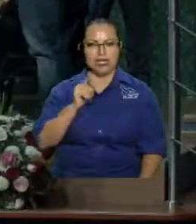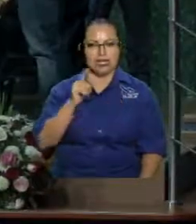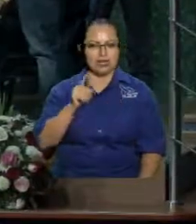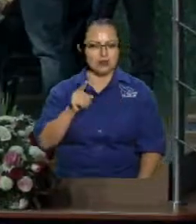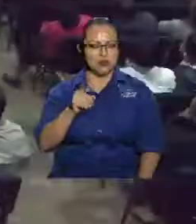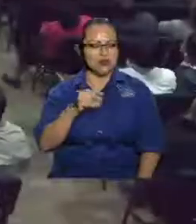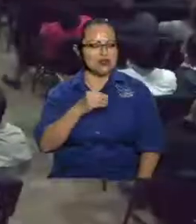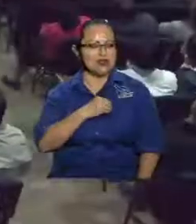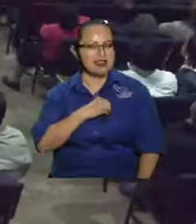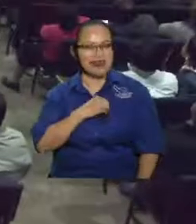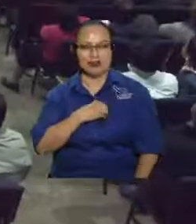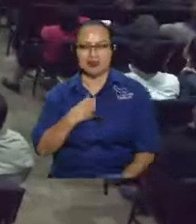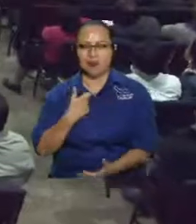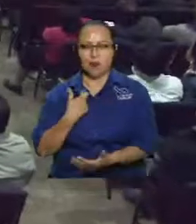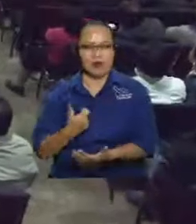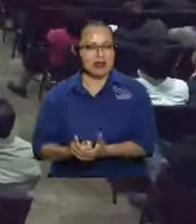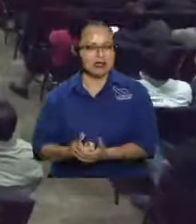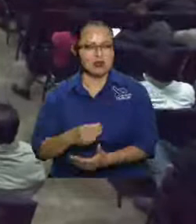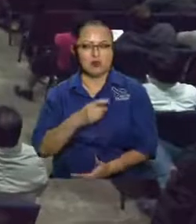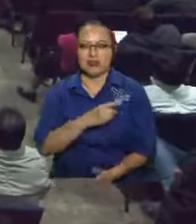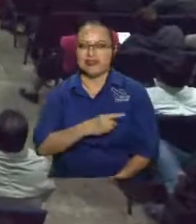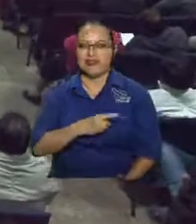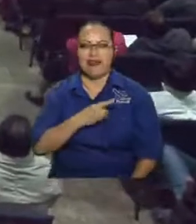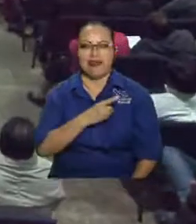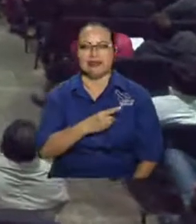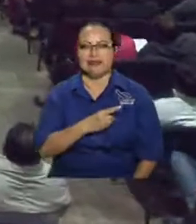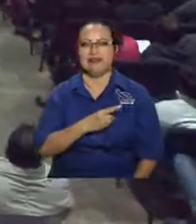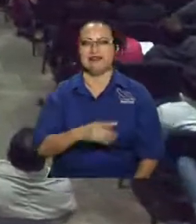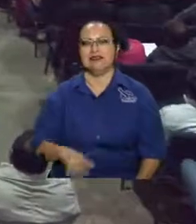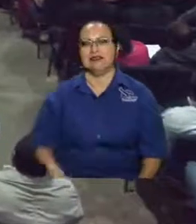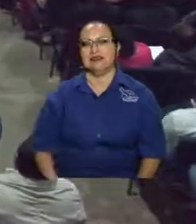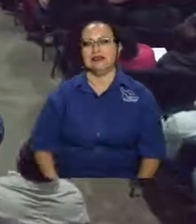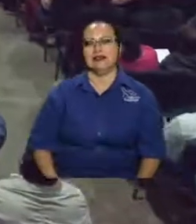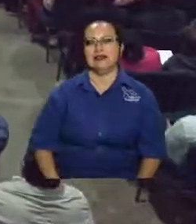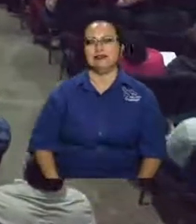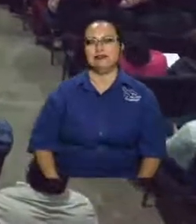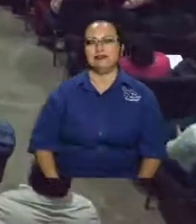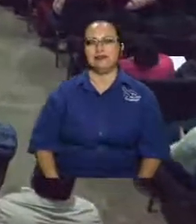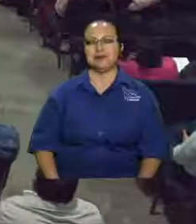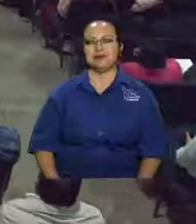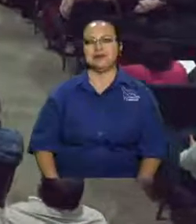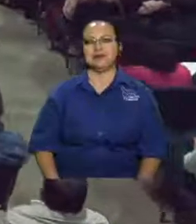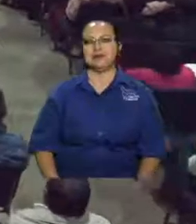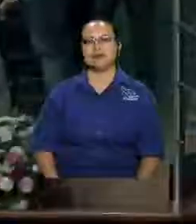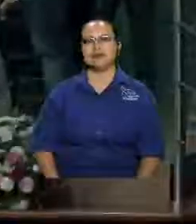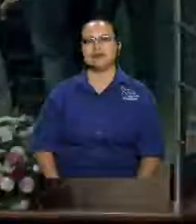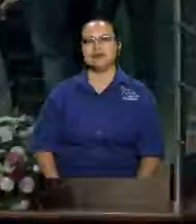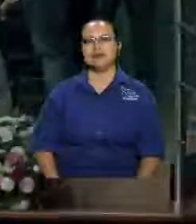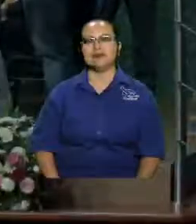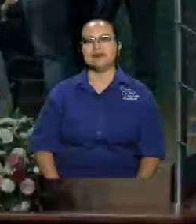Un deseo de tú quieres algo, comprar algo, lo deseas.